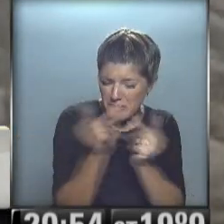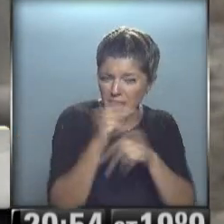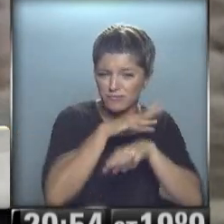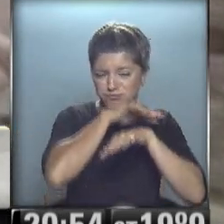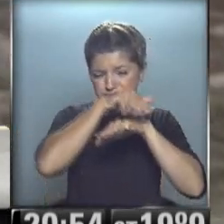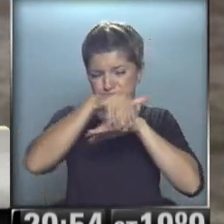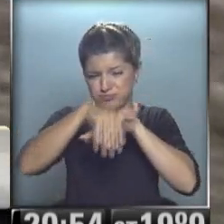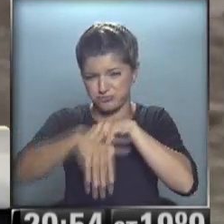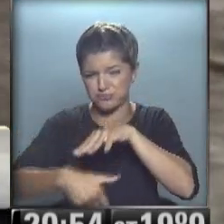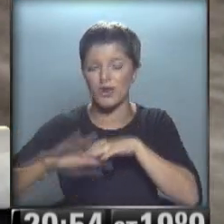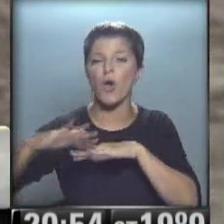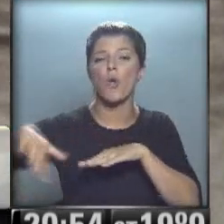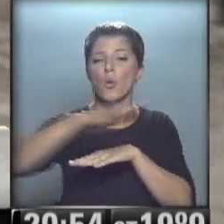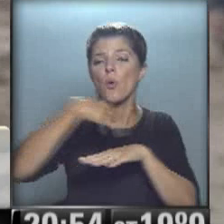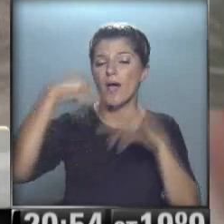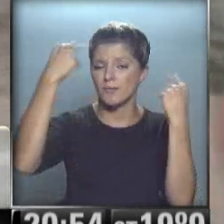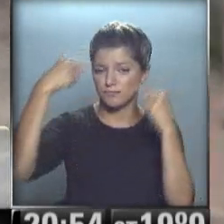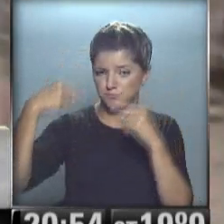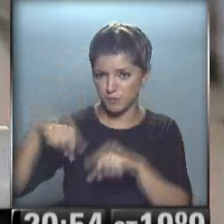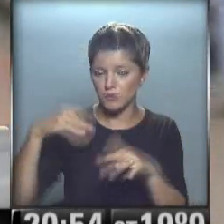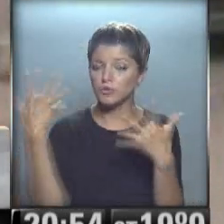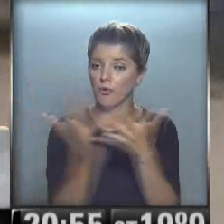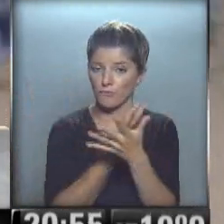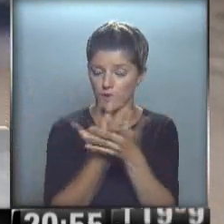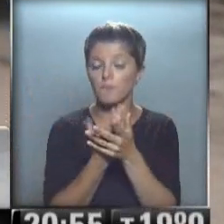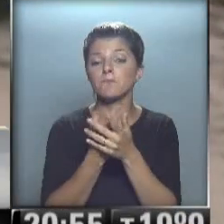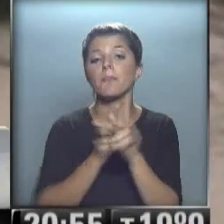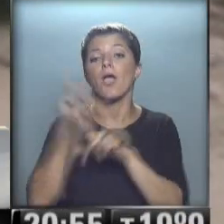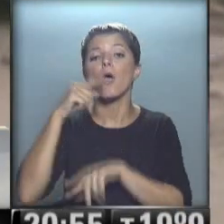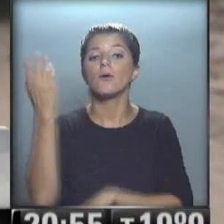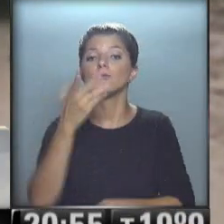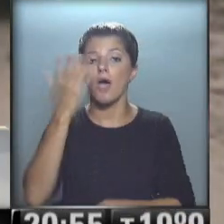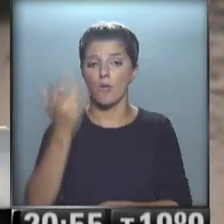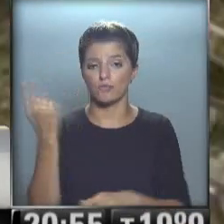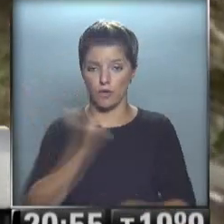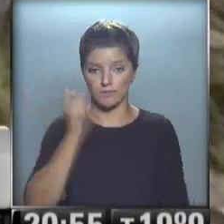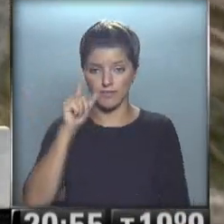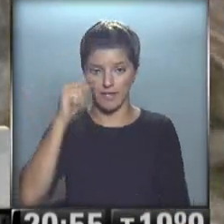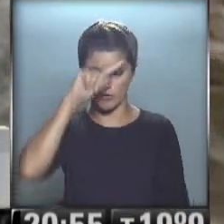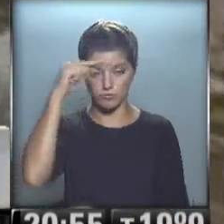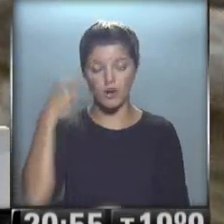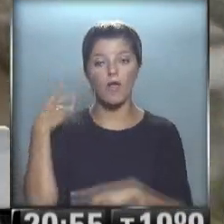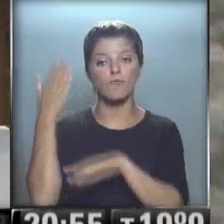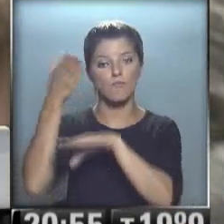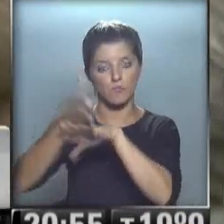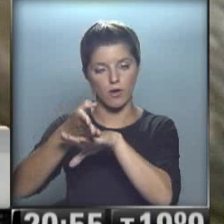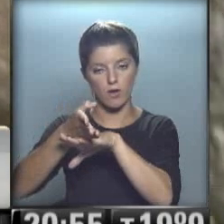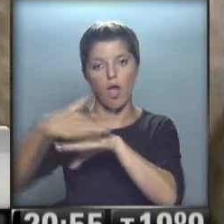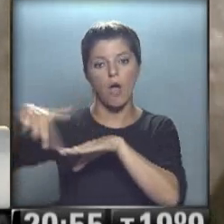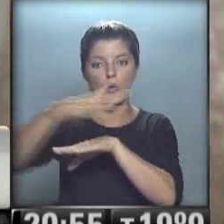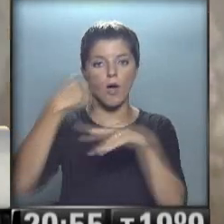las localidades del rodeo y siján las autoridades nacionales han ido al lugar en